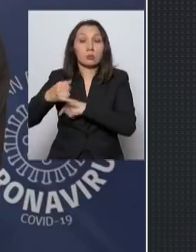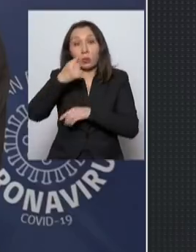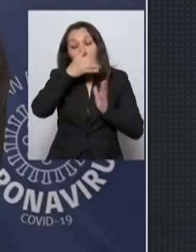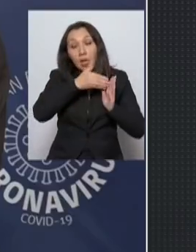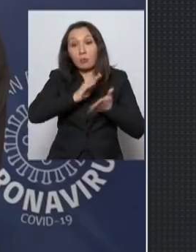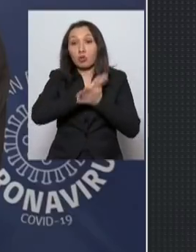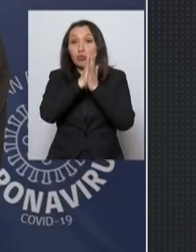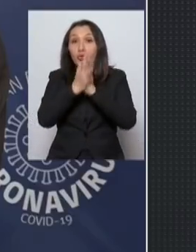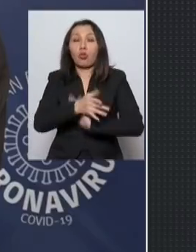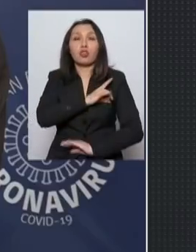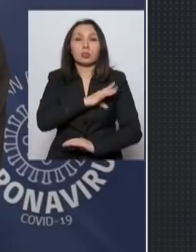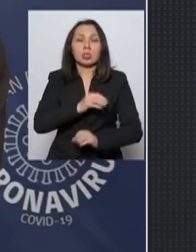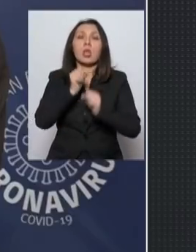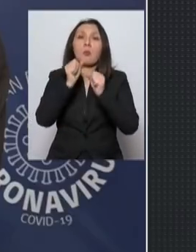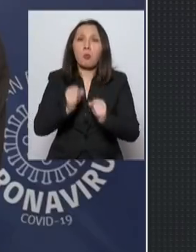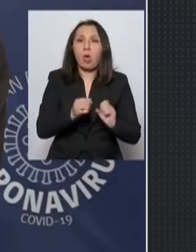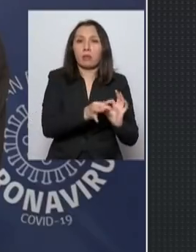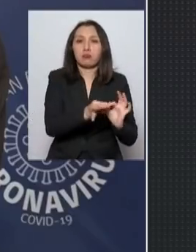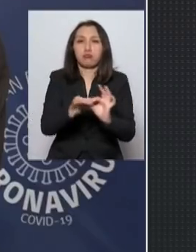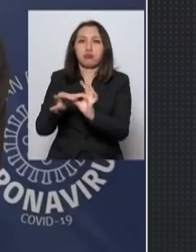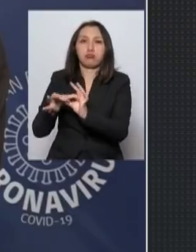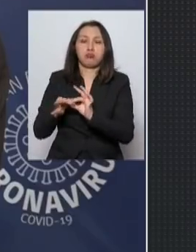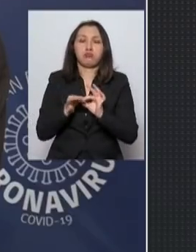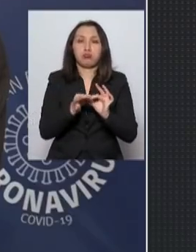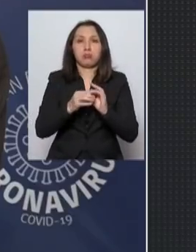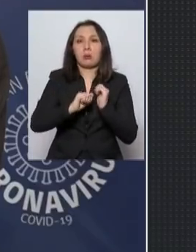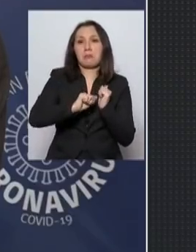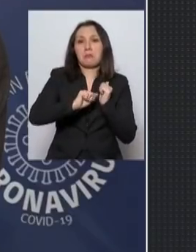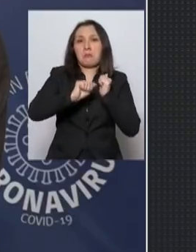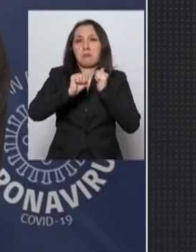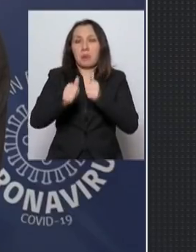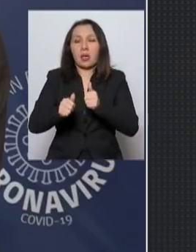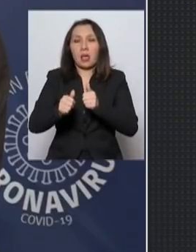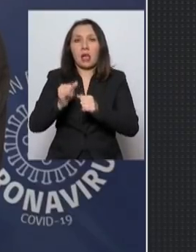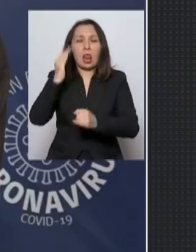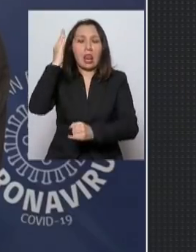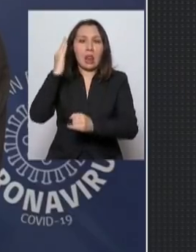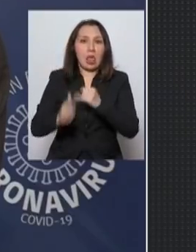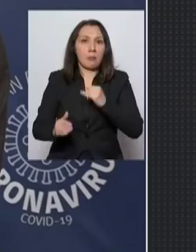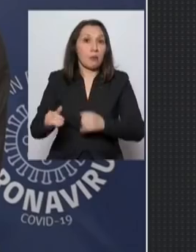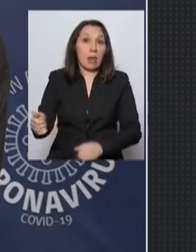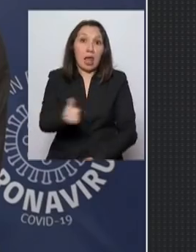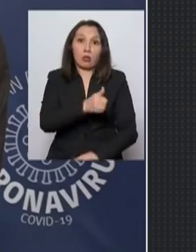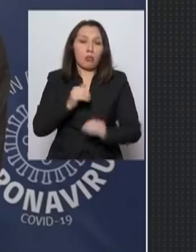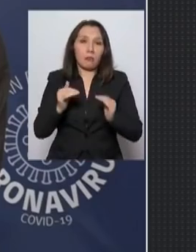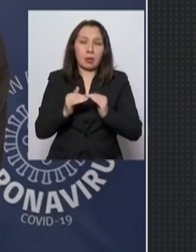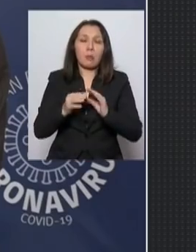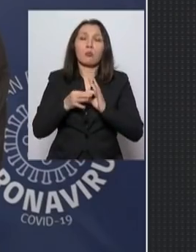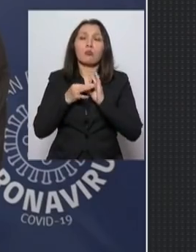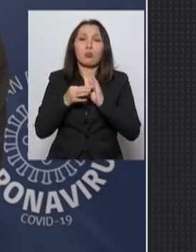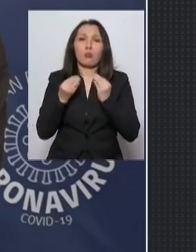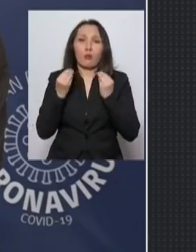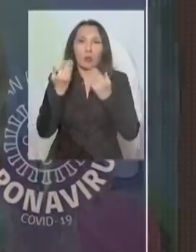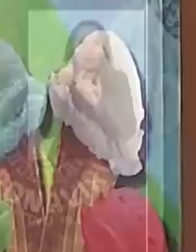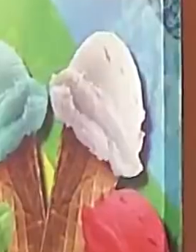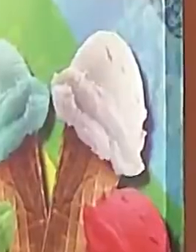todo Chile fue capaz de unirse para vencer un enemigo común. Muy buenos días.